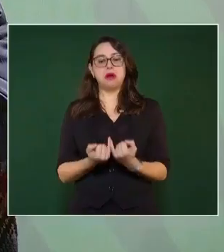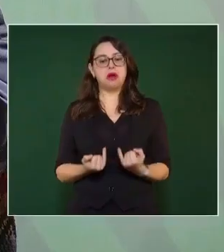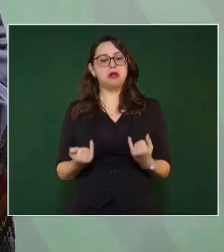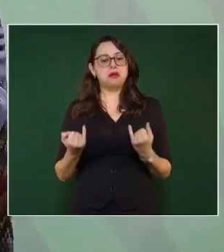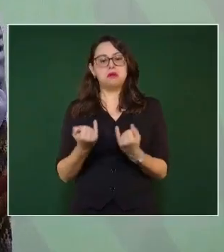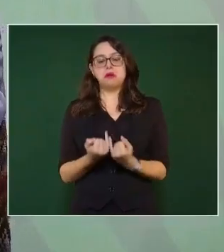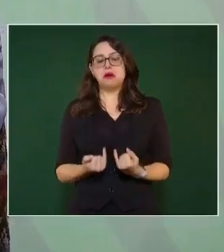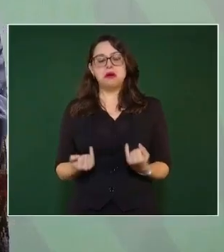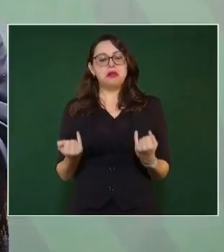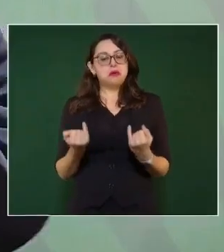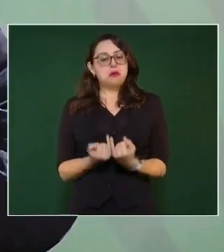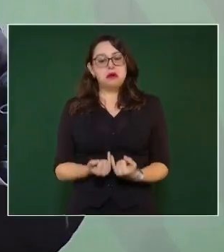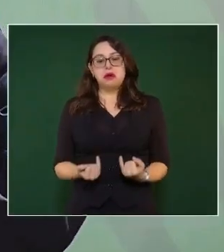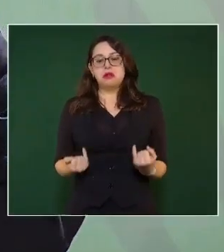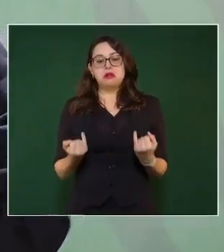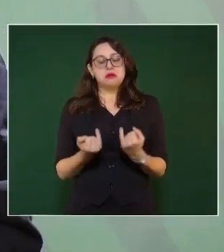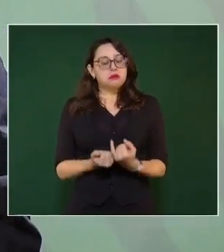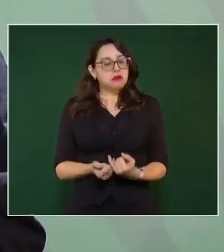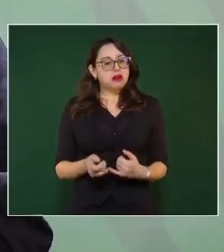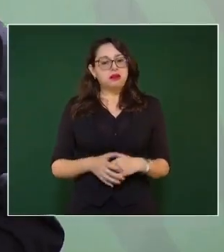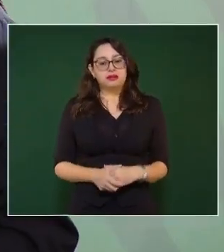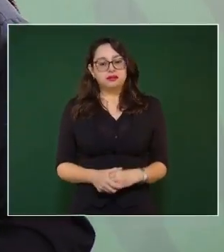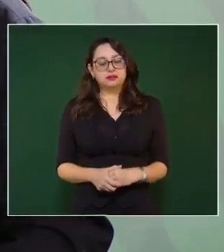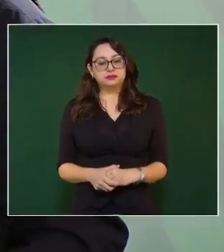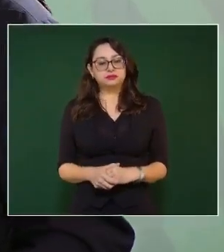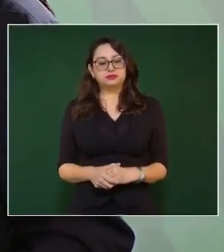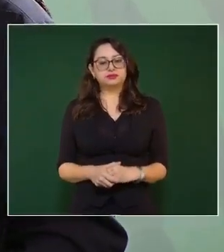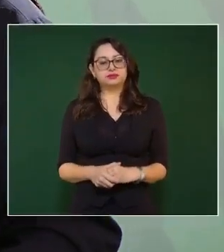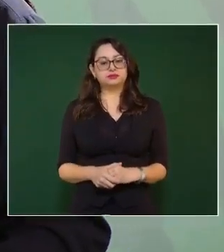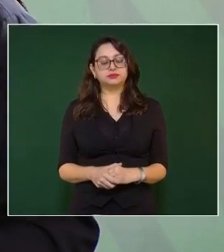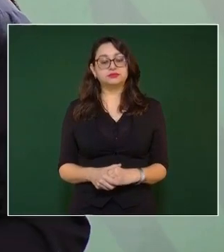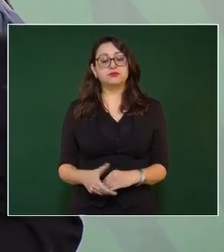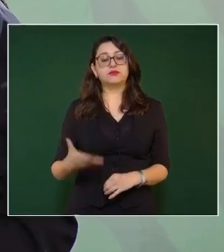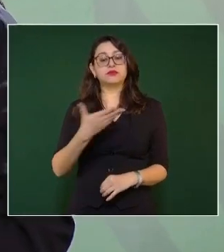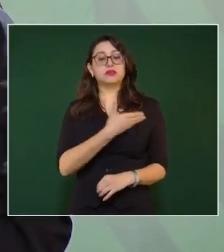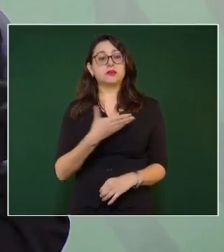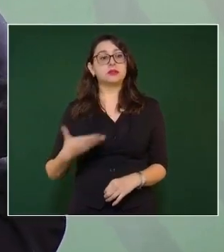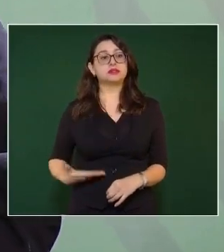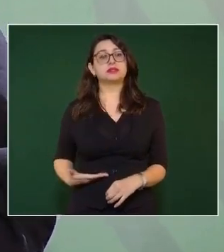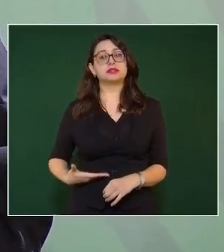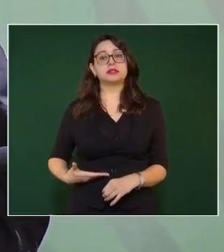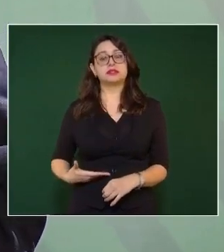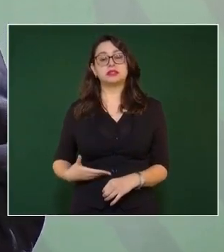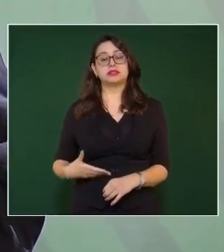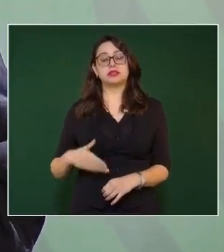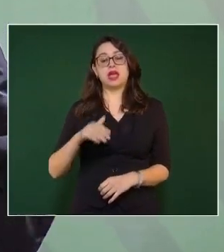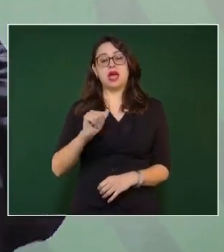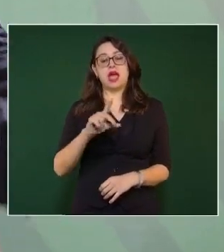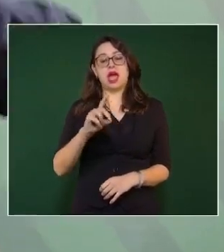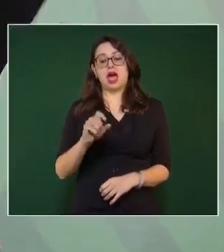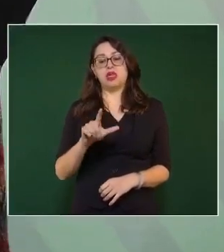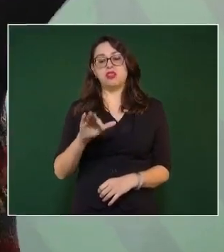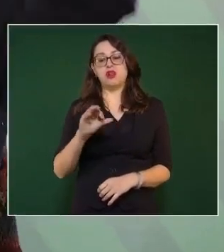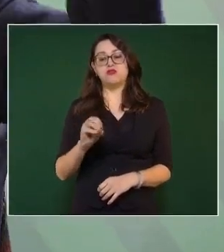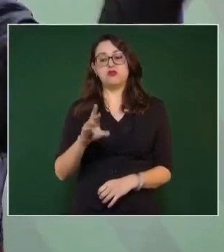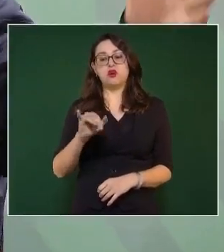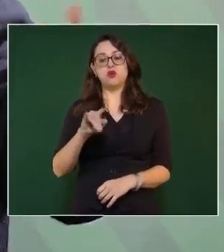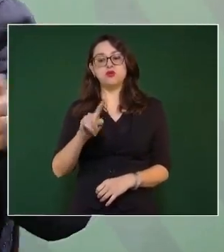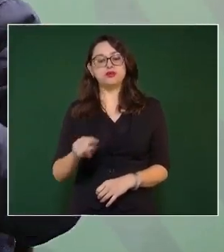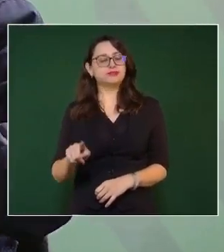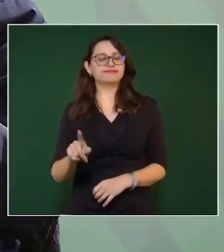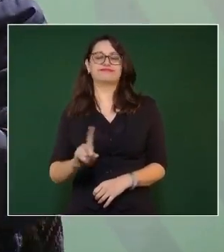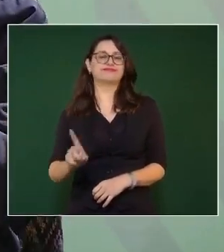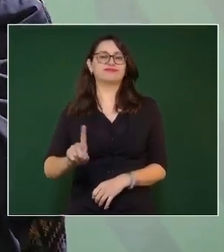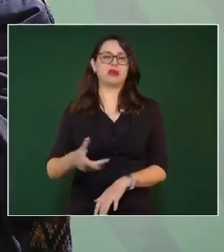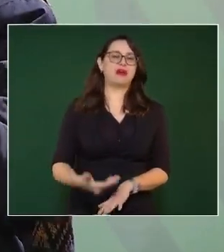se le atribuye al presidente Adolfo Ruiz Cortines, pero no, viene desde el